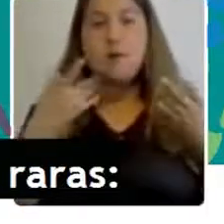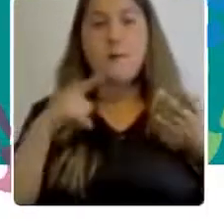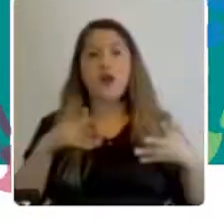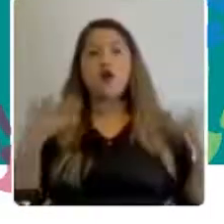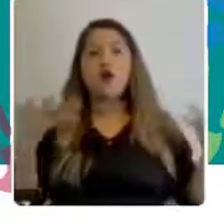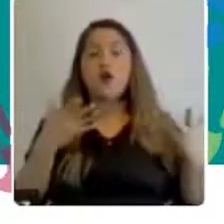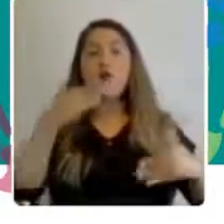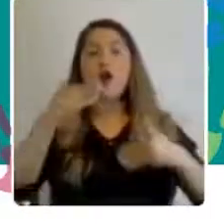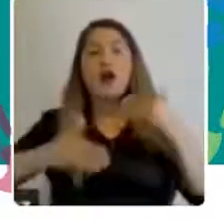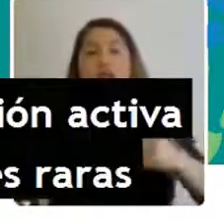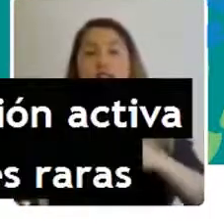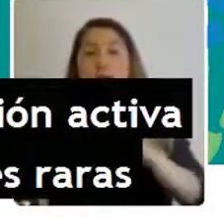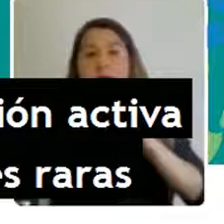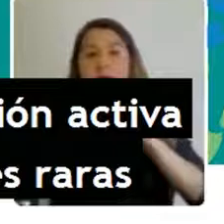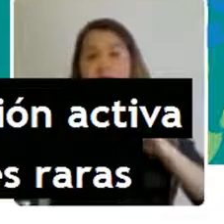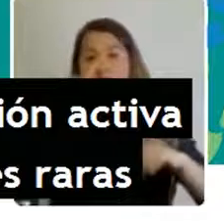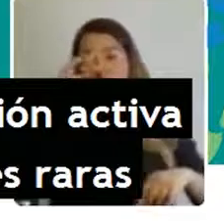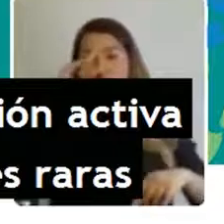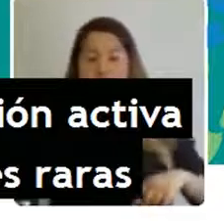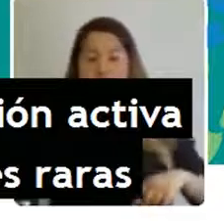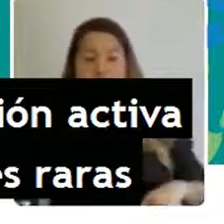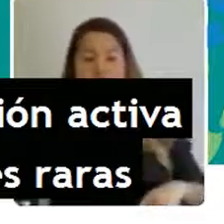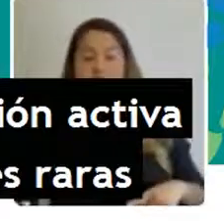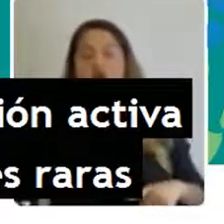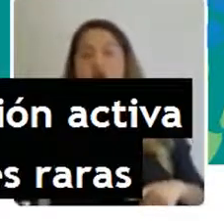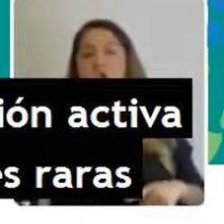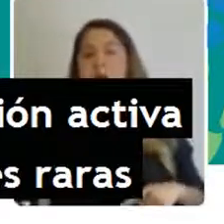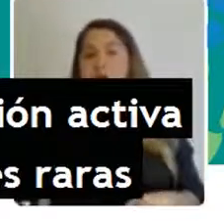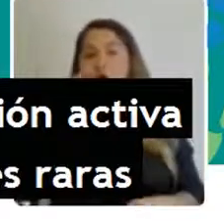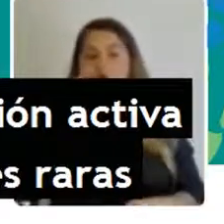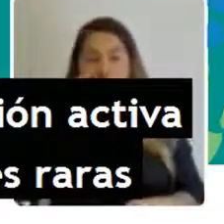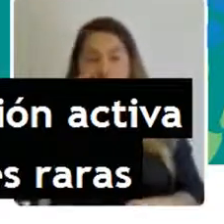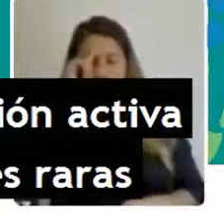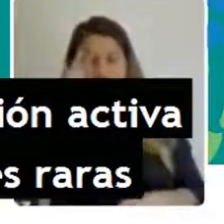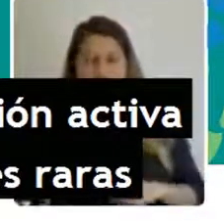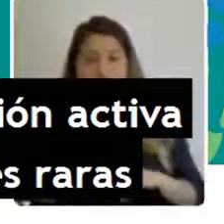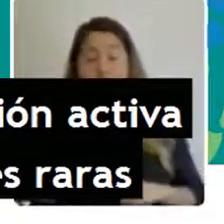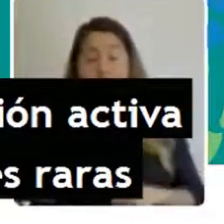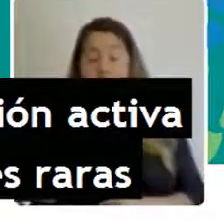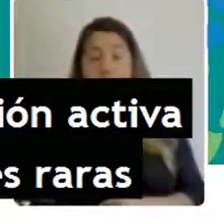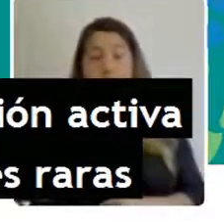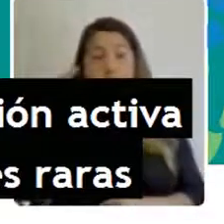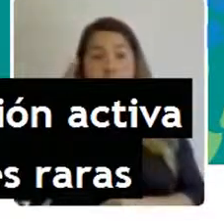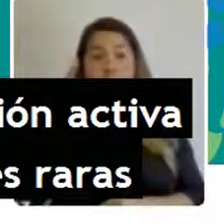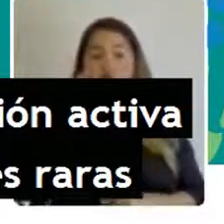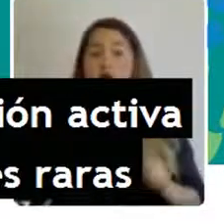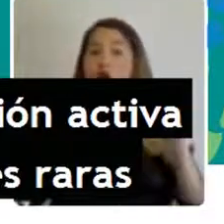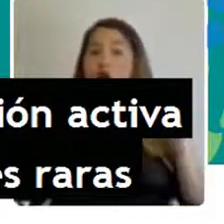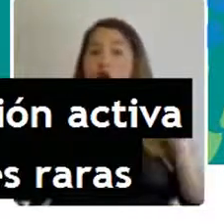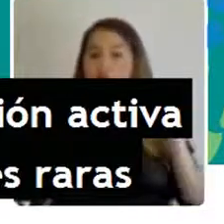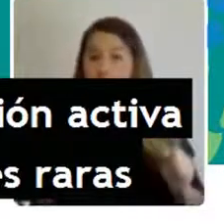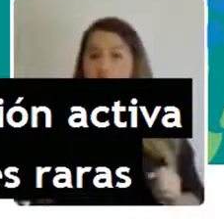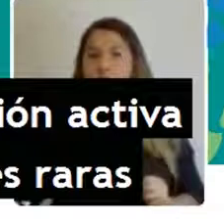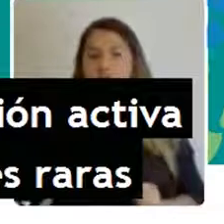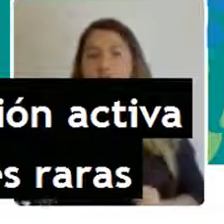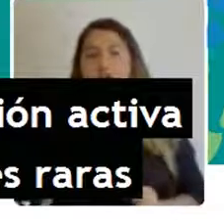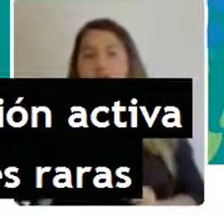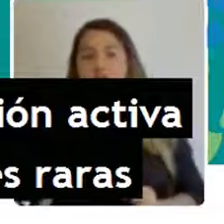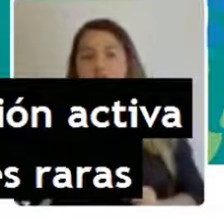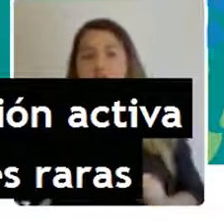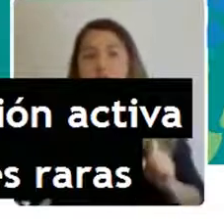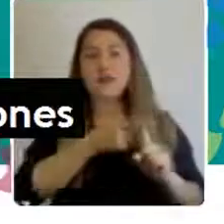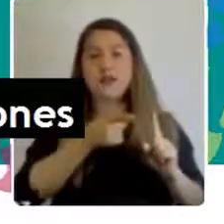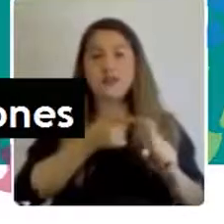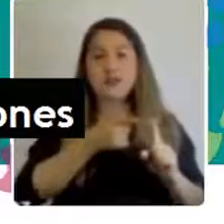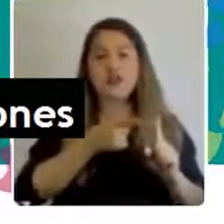raras. Primero que tiene lo que puede ser facilitar la participación activa e informada de personas